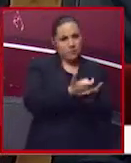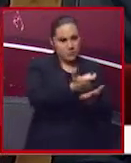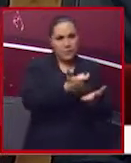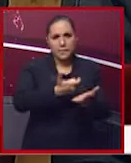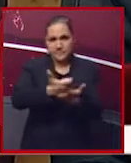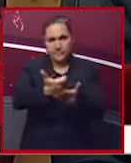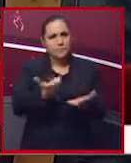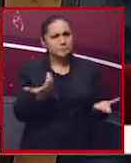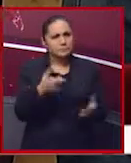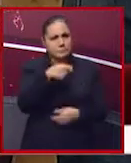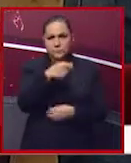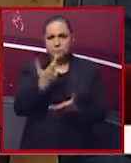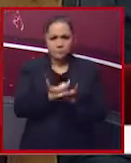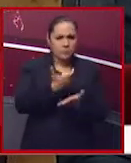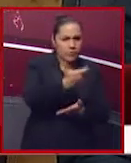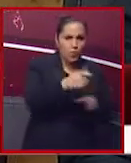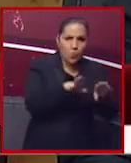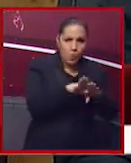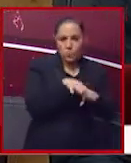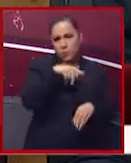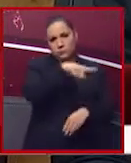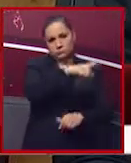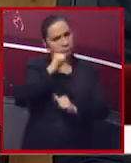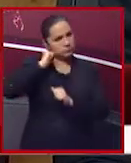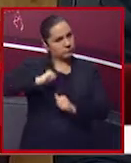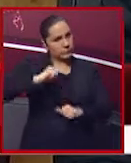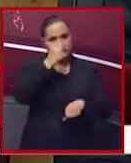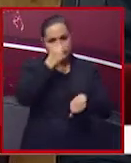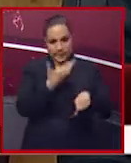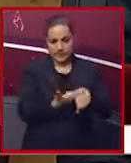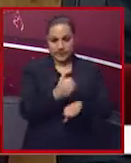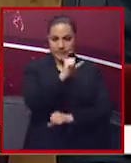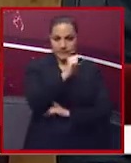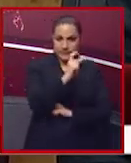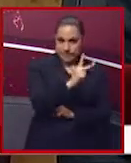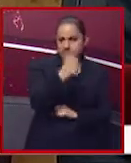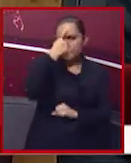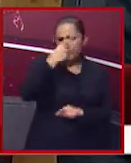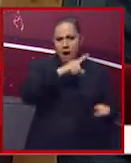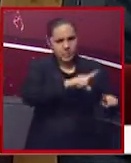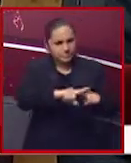ser canalizadas a través de la Secretaría de Educación Pública a todos los niveles.